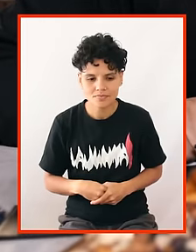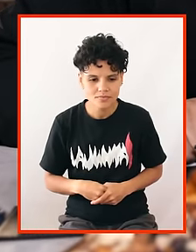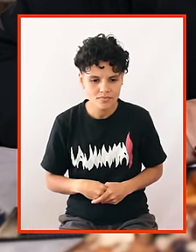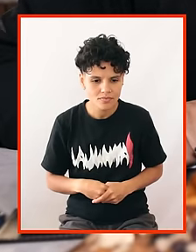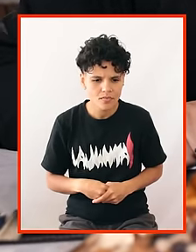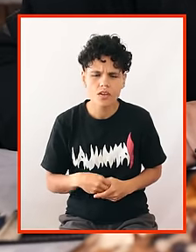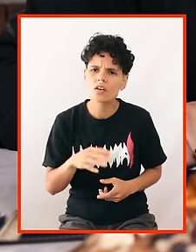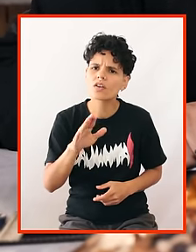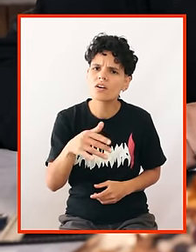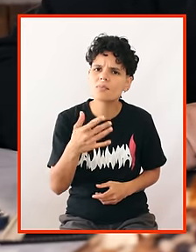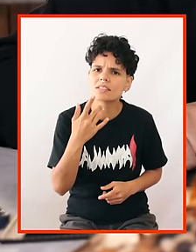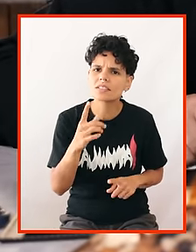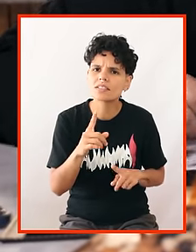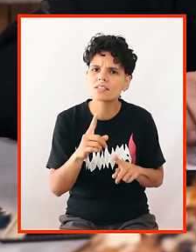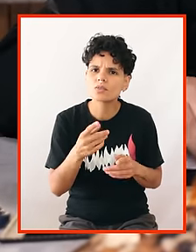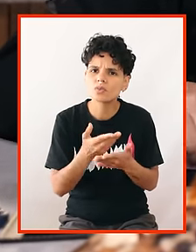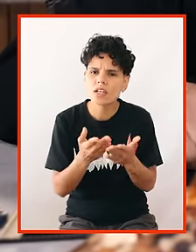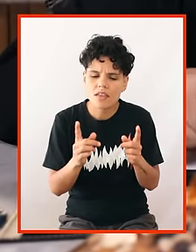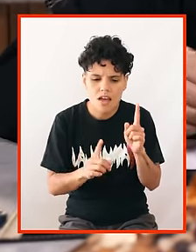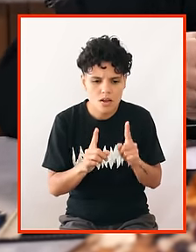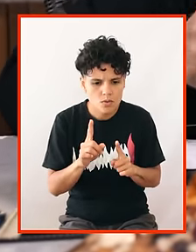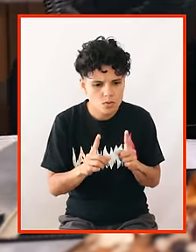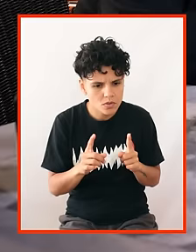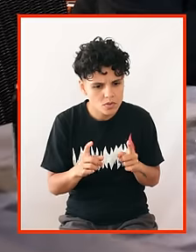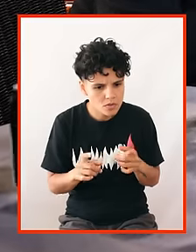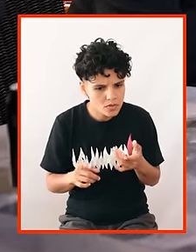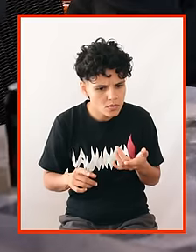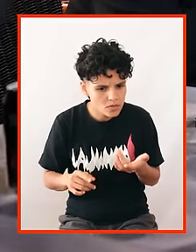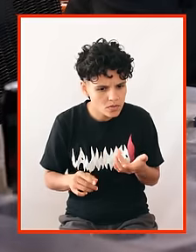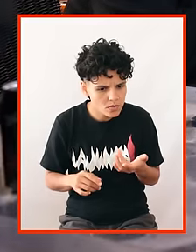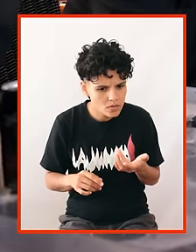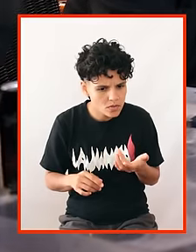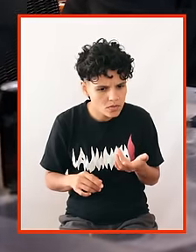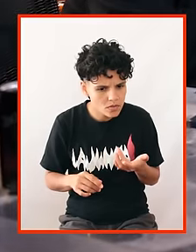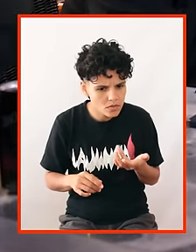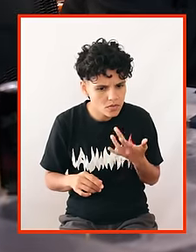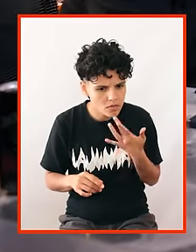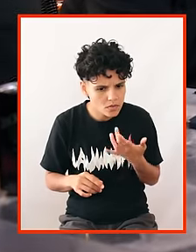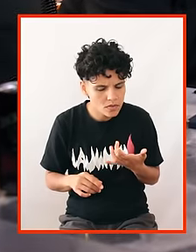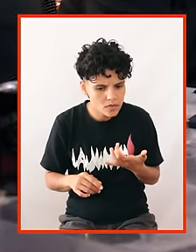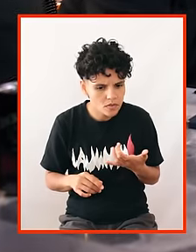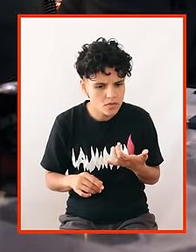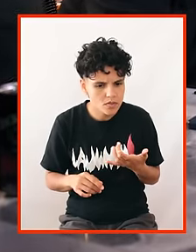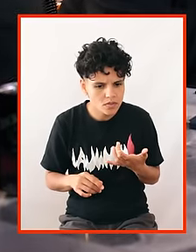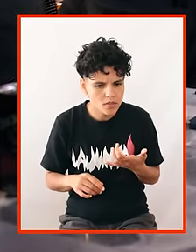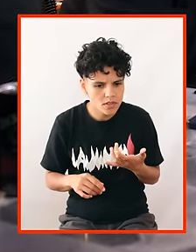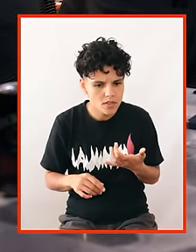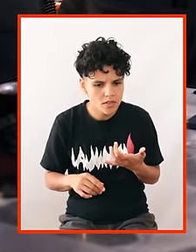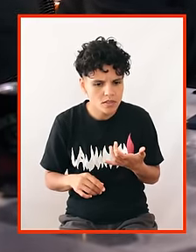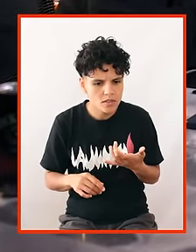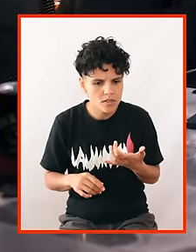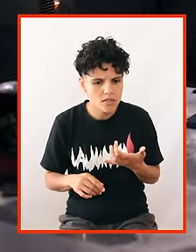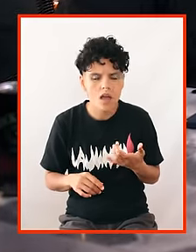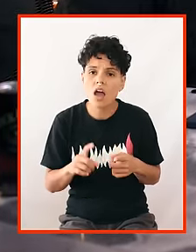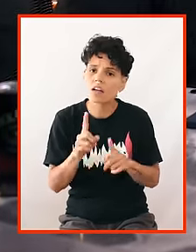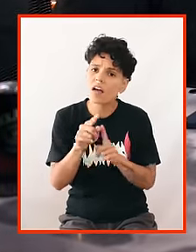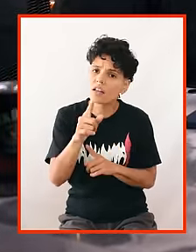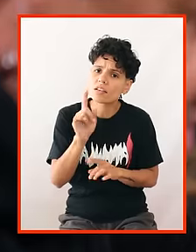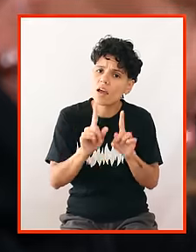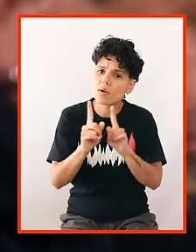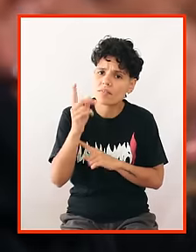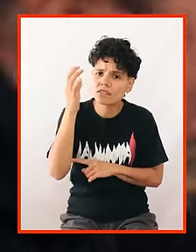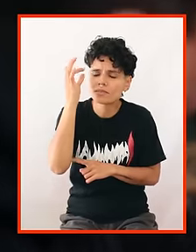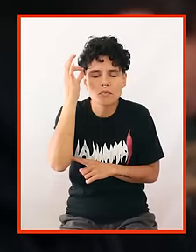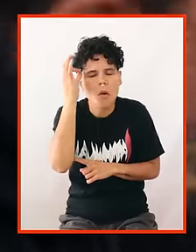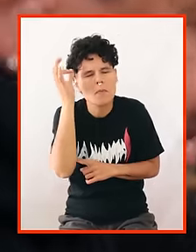Electrizante. ¿Y tú al borde de la muerte has estado? No creo. ¿O sí? Con este gallo nomás. Bueno, sí. Pero no, nunca. Es la vez que estaba más cerca del.